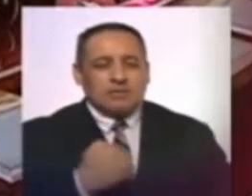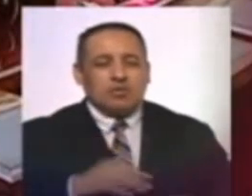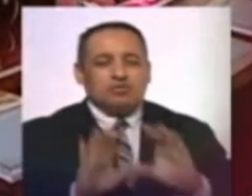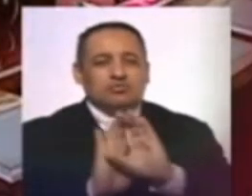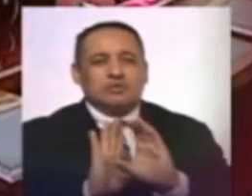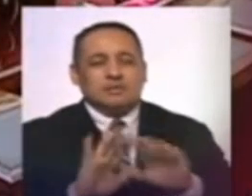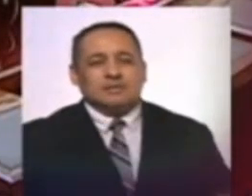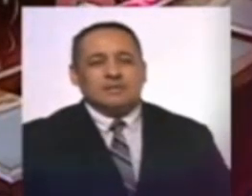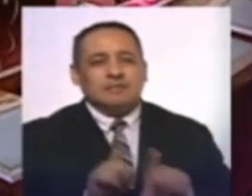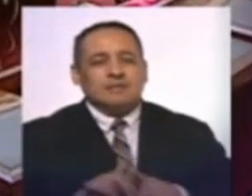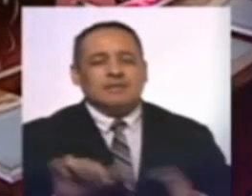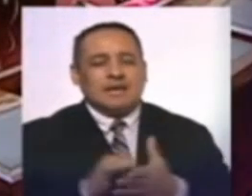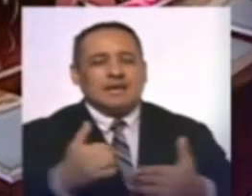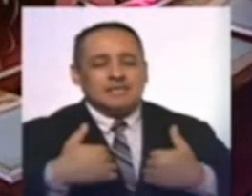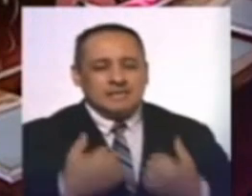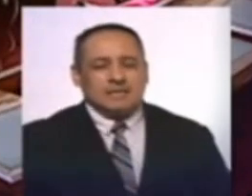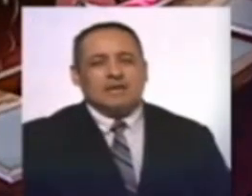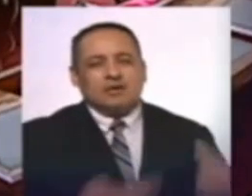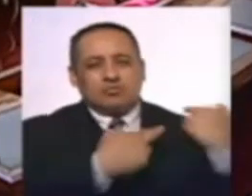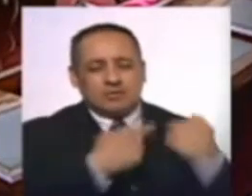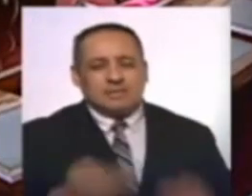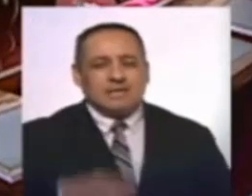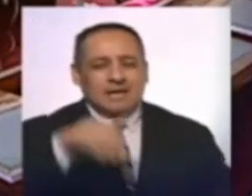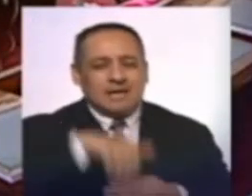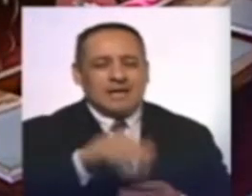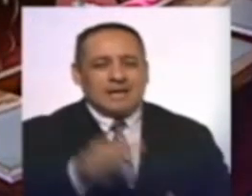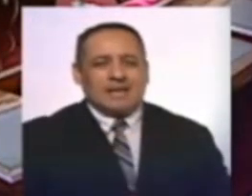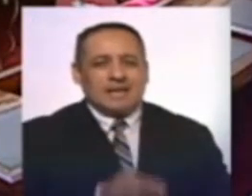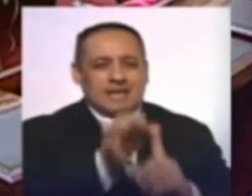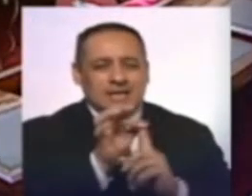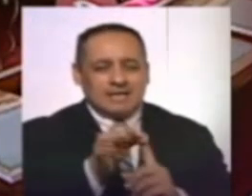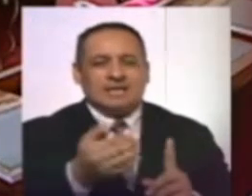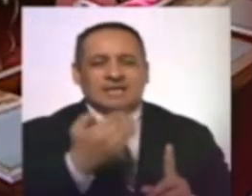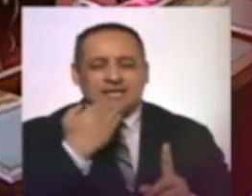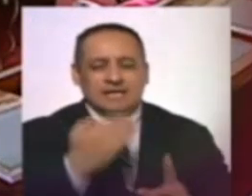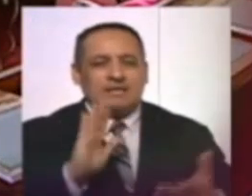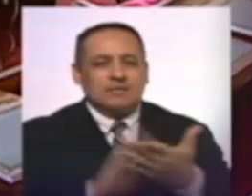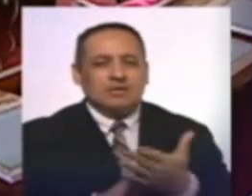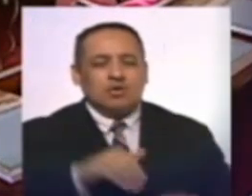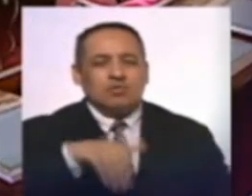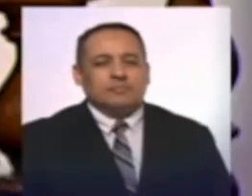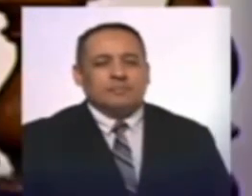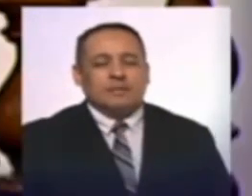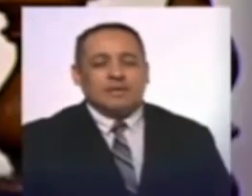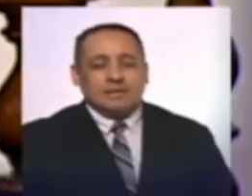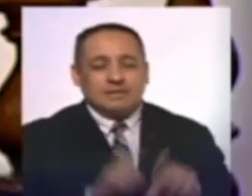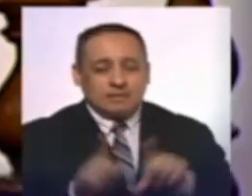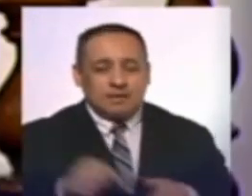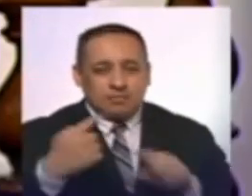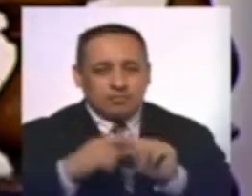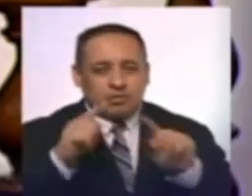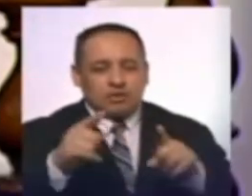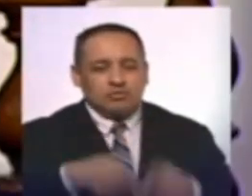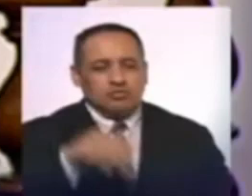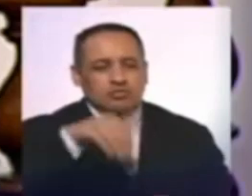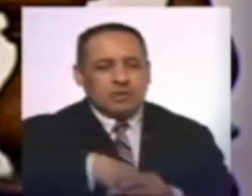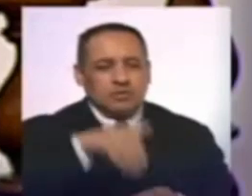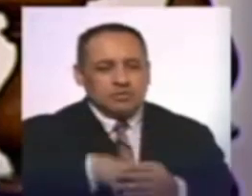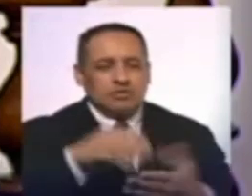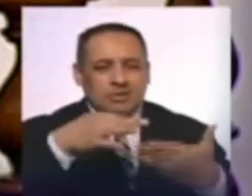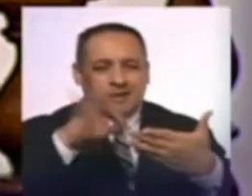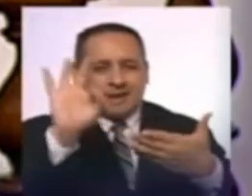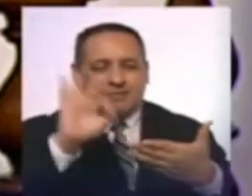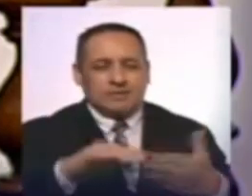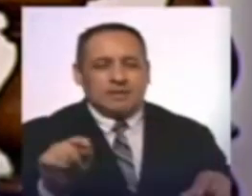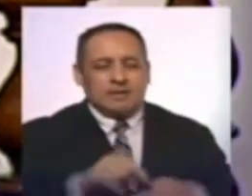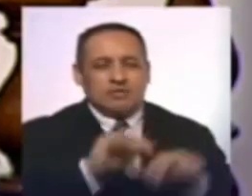menos 2/3 del número legal de sus integrantes. Es, por tanto, una votación calificada